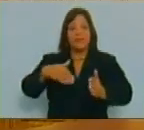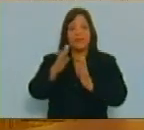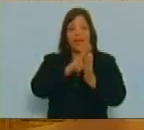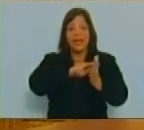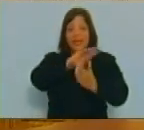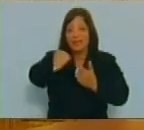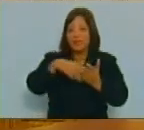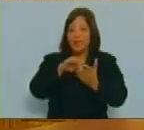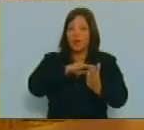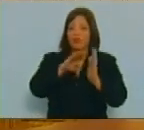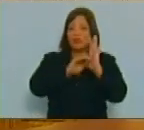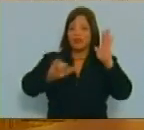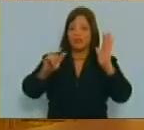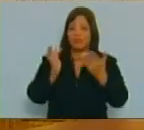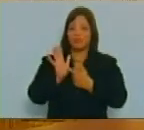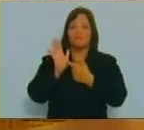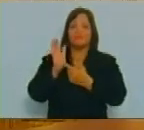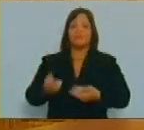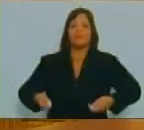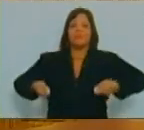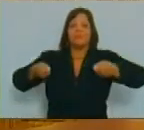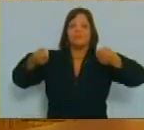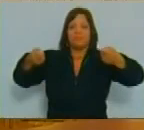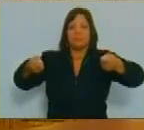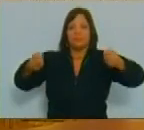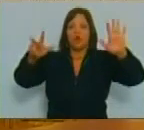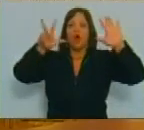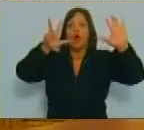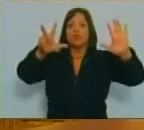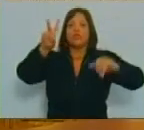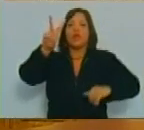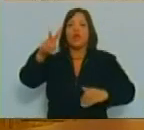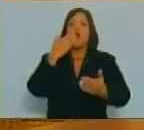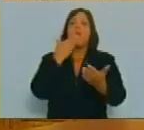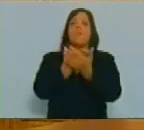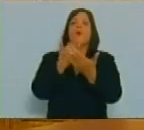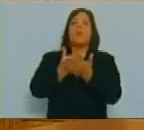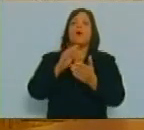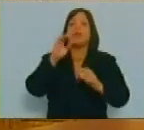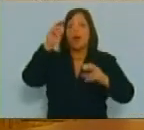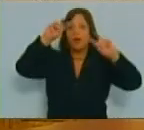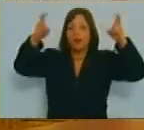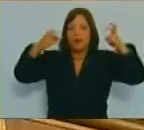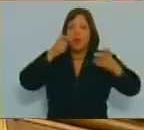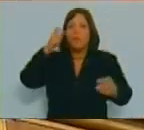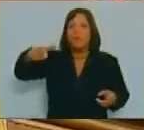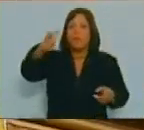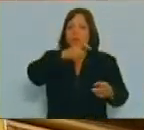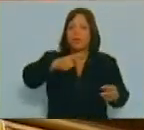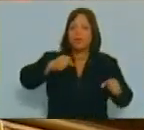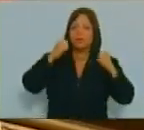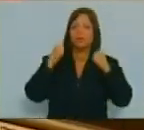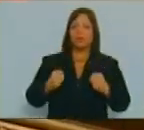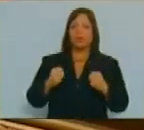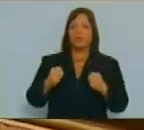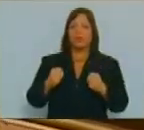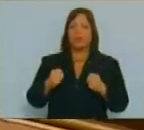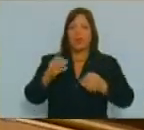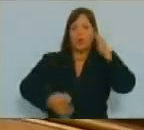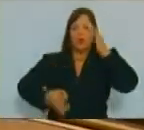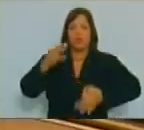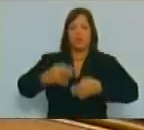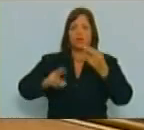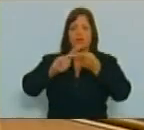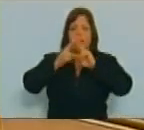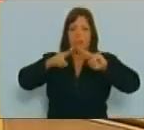constituyente traemos la 82 propuestas que hizo el pueblo en materia de seguridad ciudadana justicia